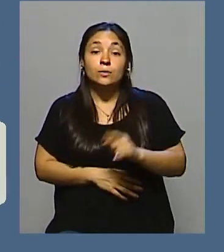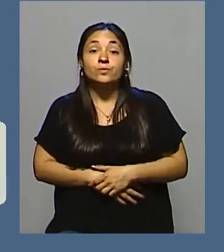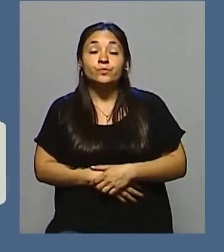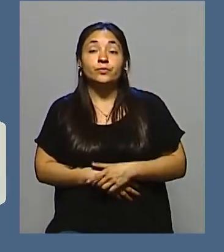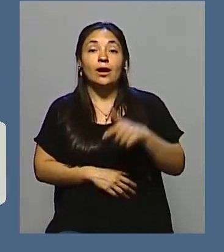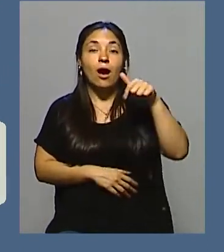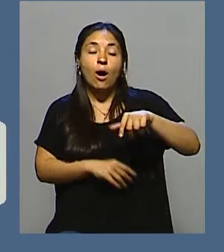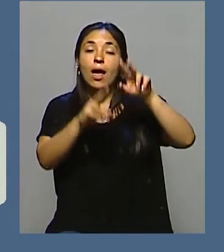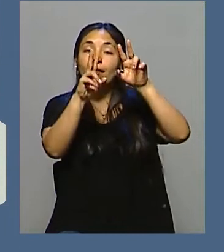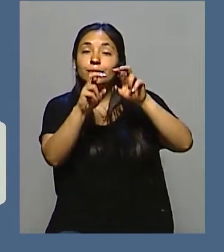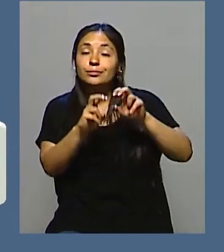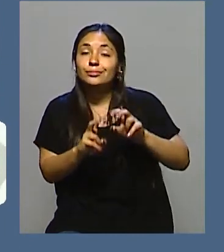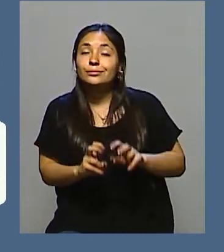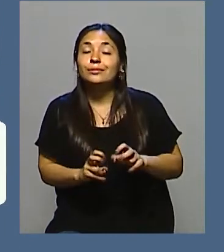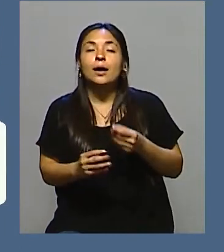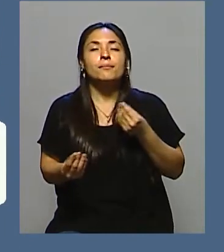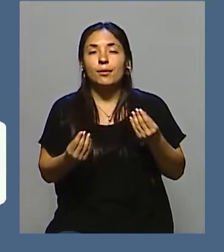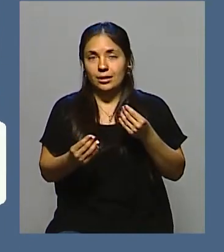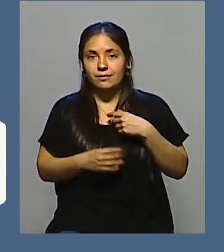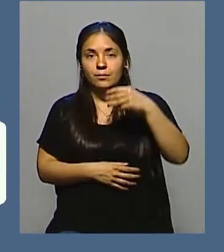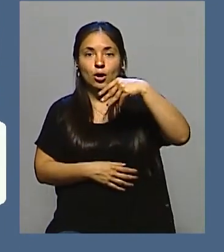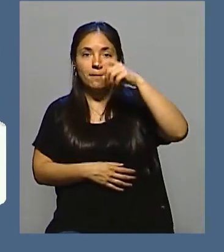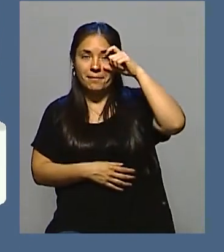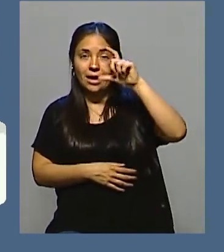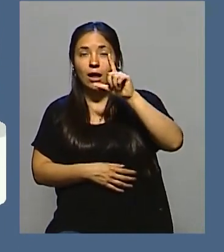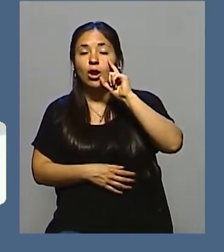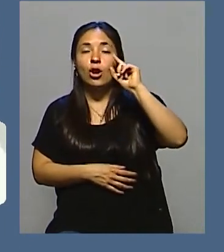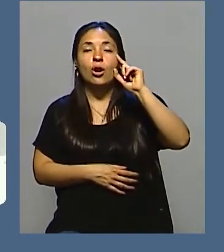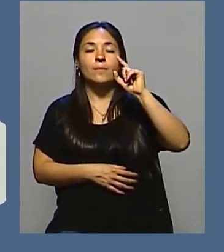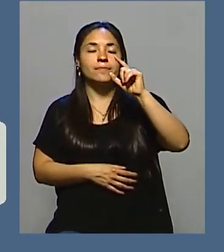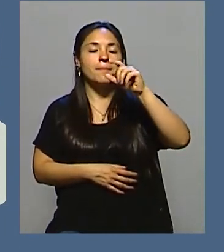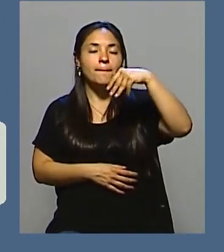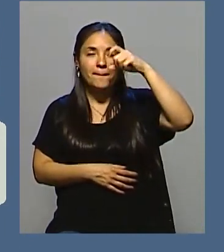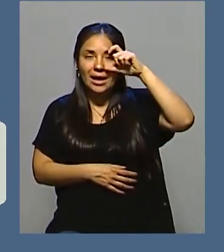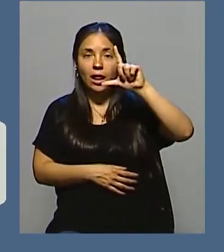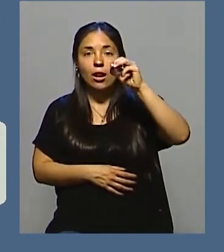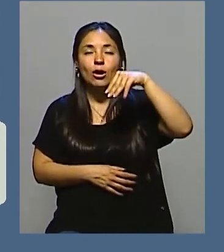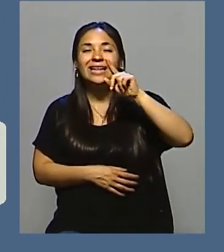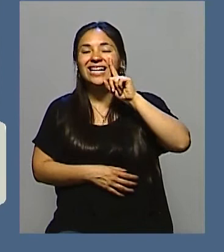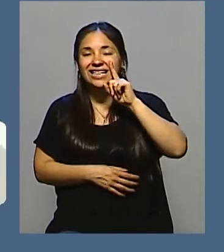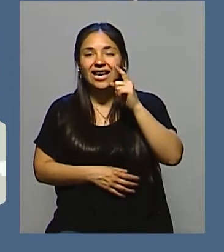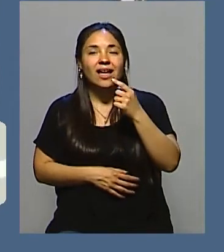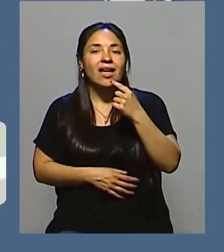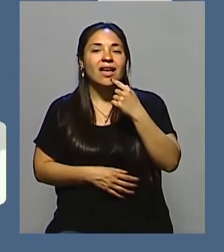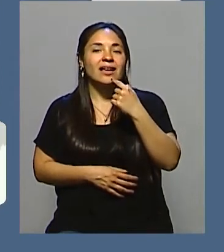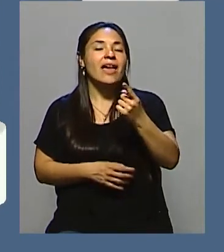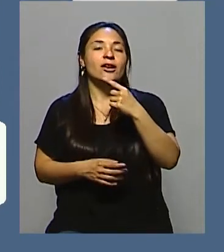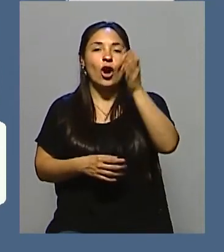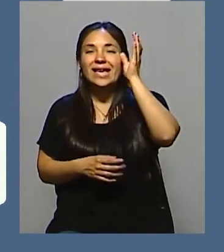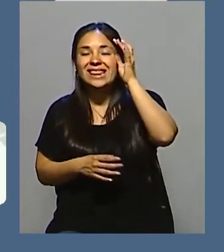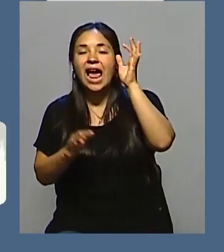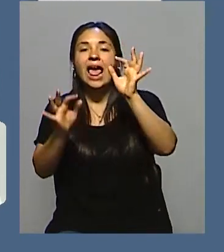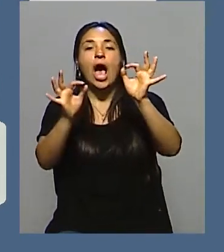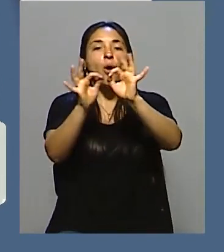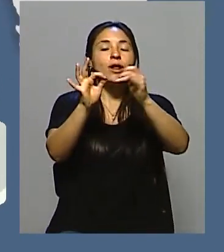evaluando muy bien, también porque Meloni ha dicho que no quiere absolutamente que Italia salga de la Unión Europea.